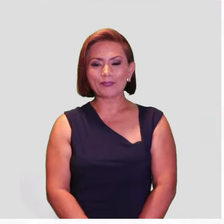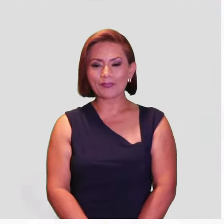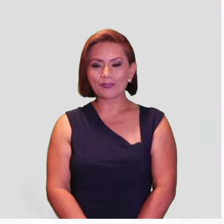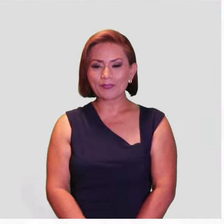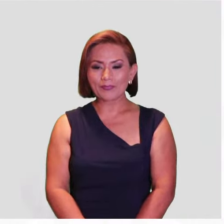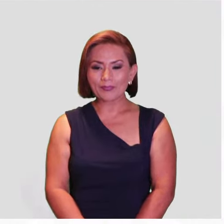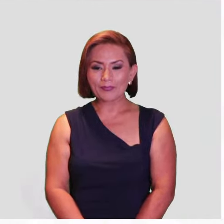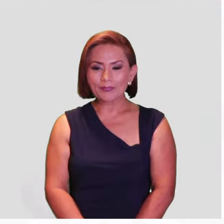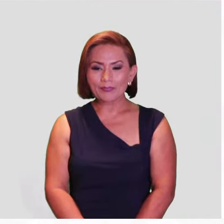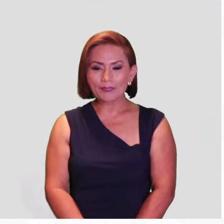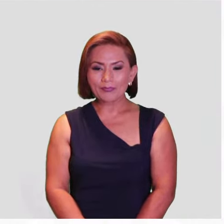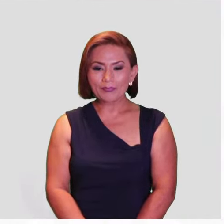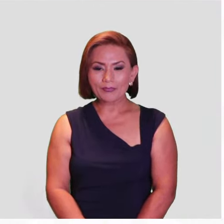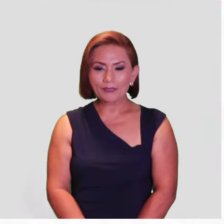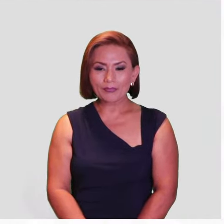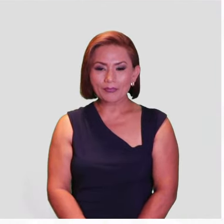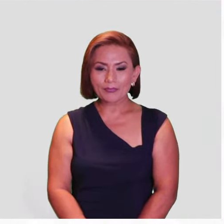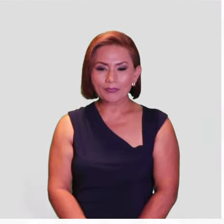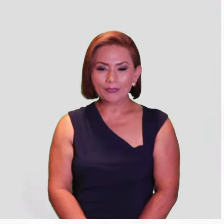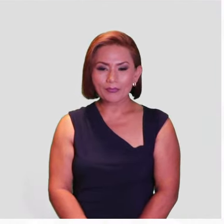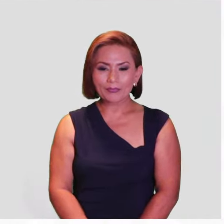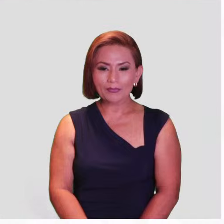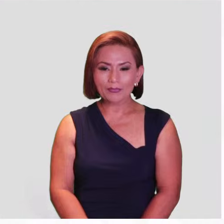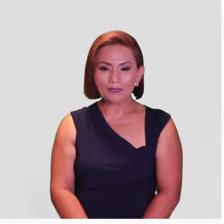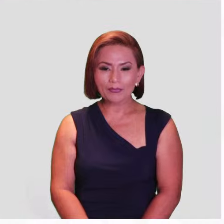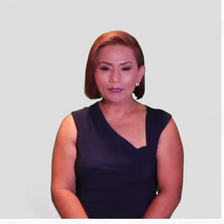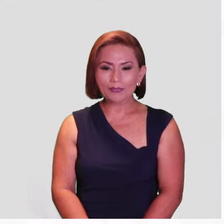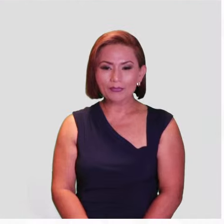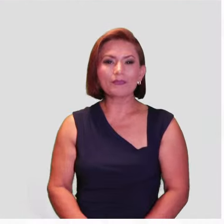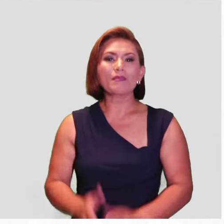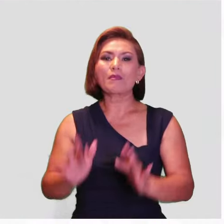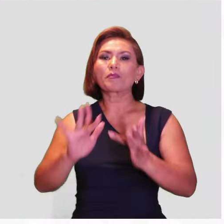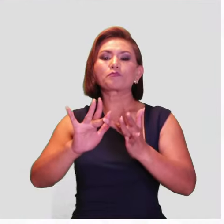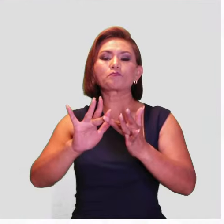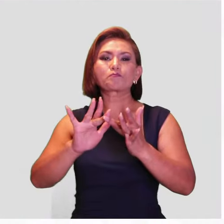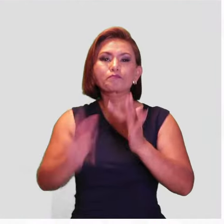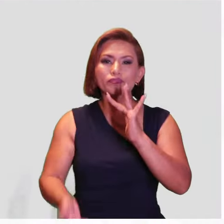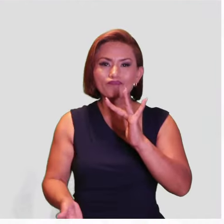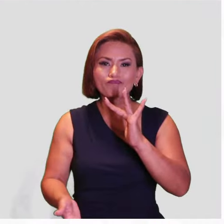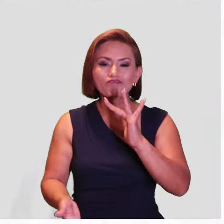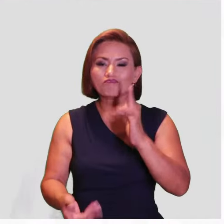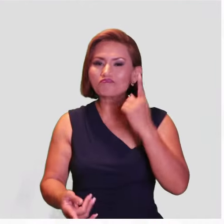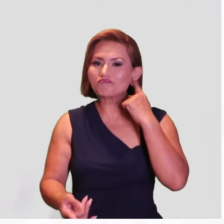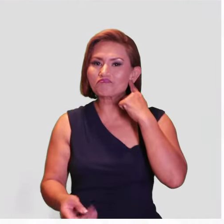Este 2 de junio voten por todo el color rosa, rosa, no sean las urnas.